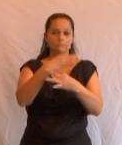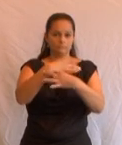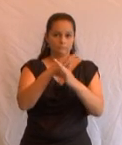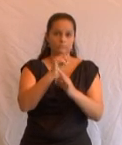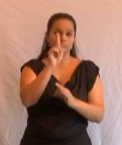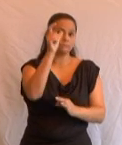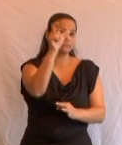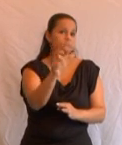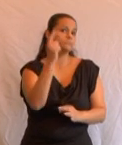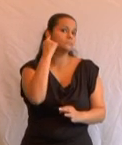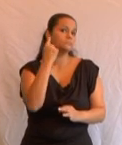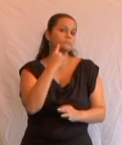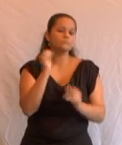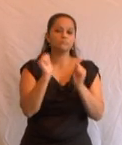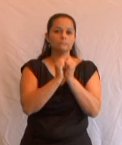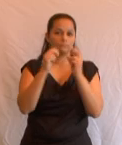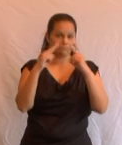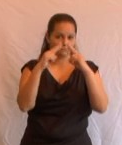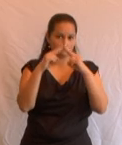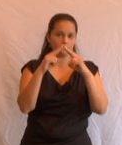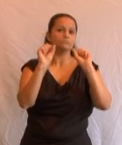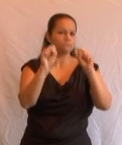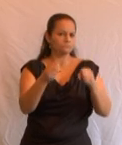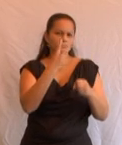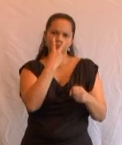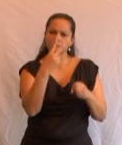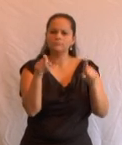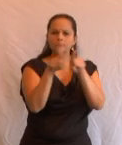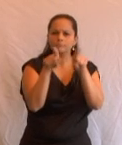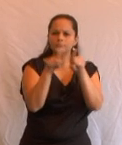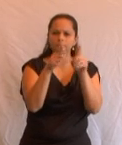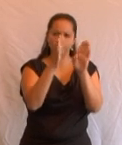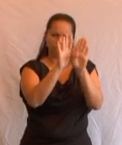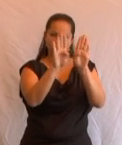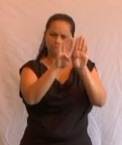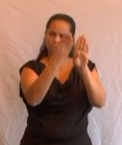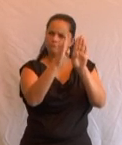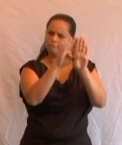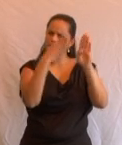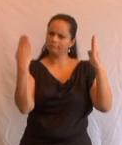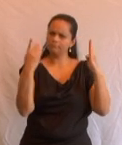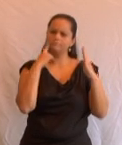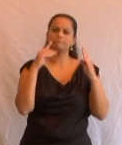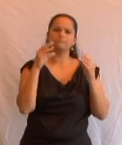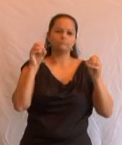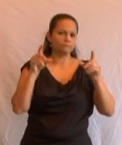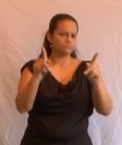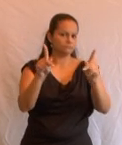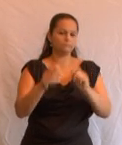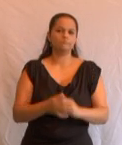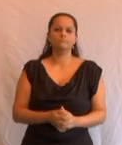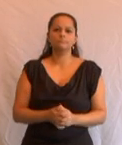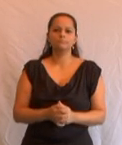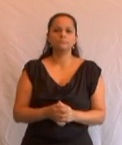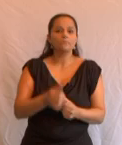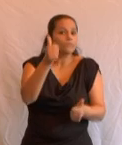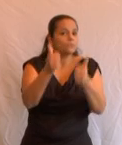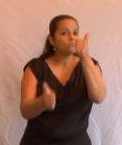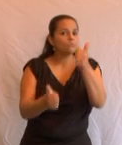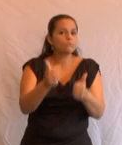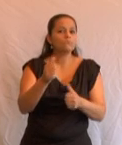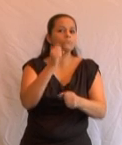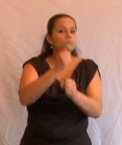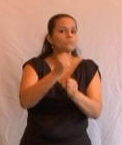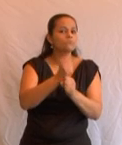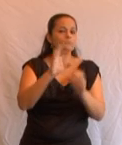con formación, a un sordo con conocimiento, vemos que asimismo las puertas se le abren a una infinidad de oportunidades. ¿Cuál es